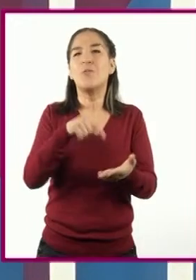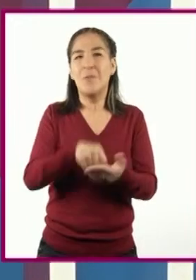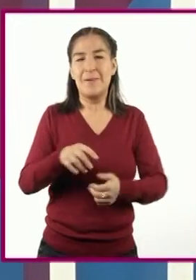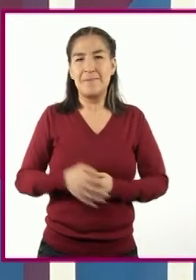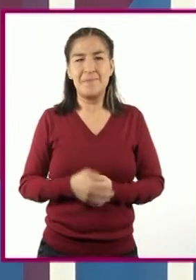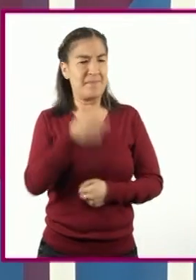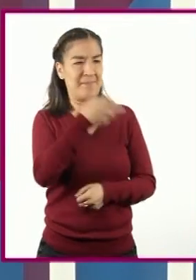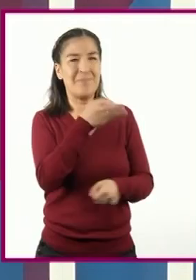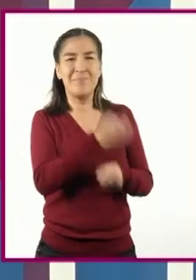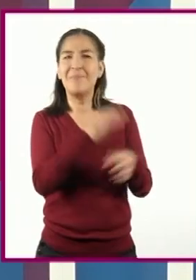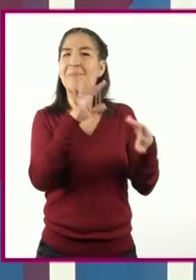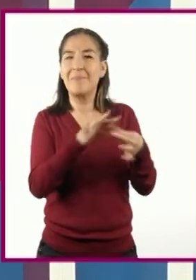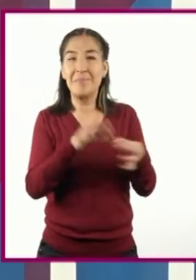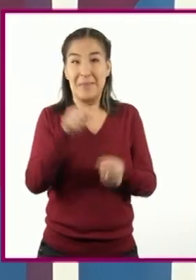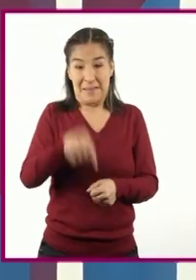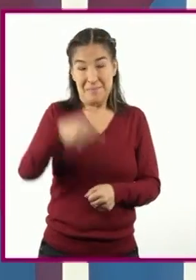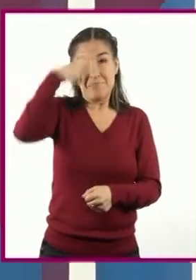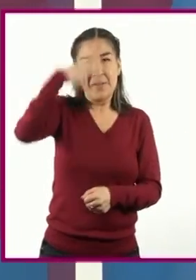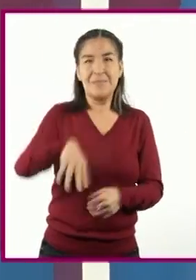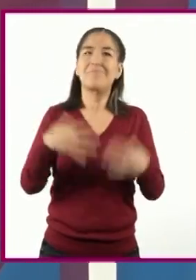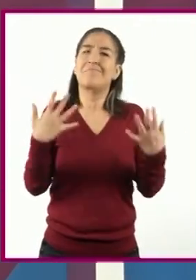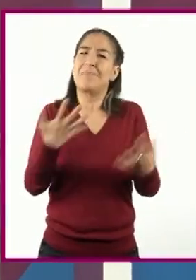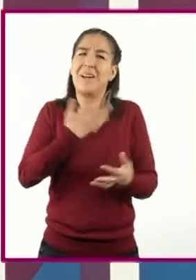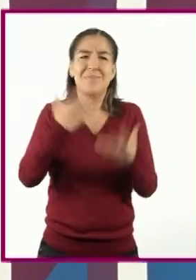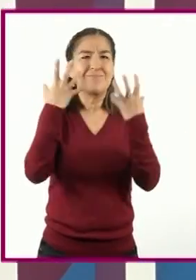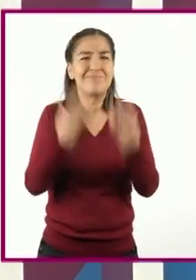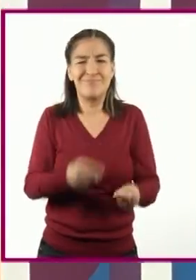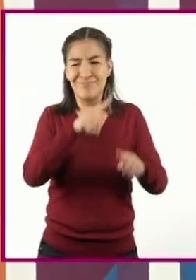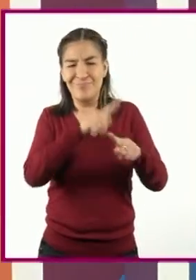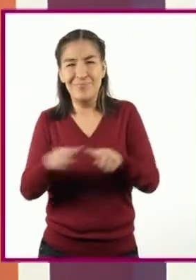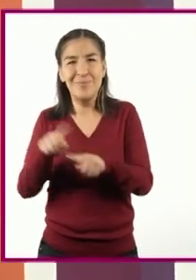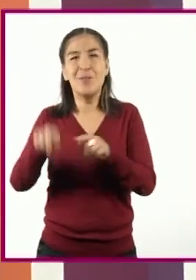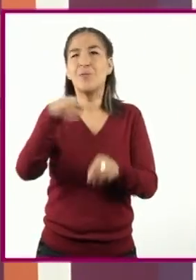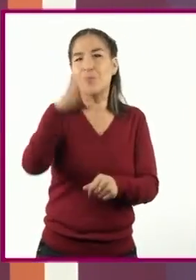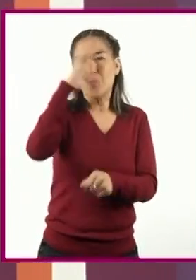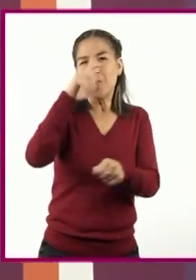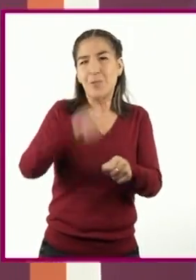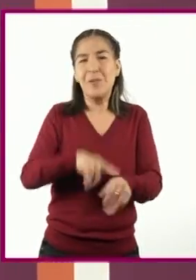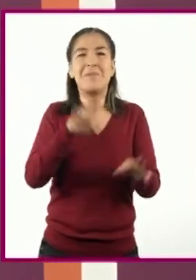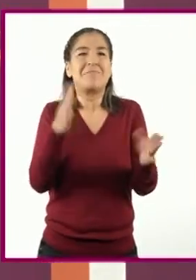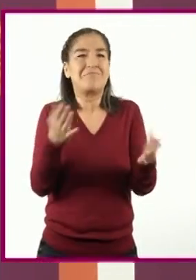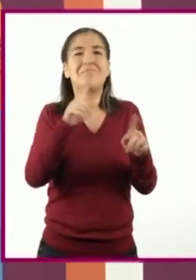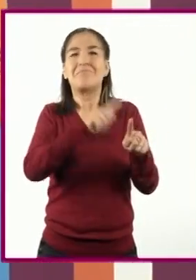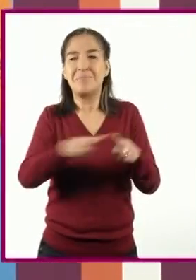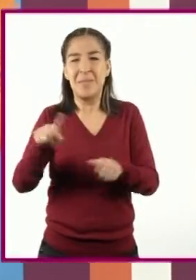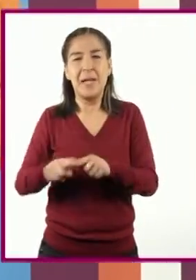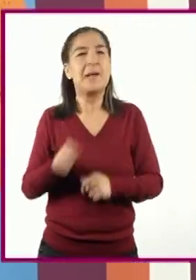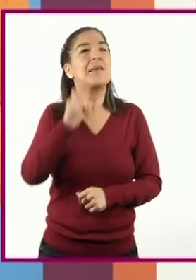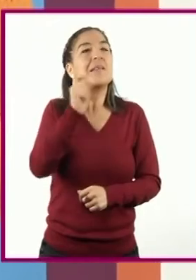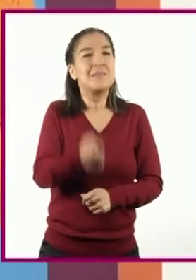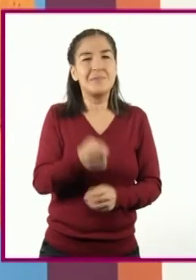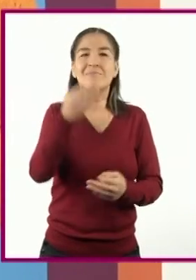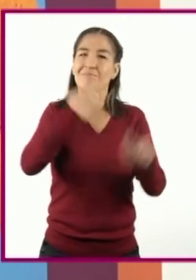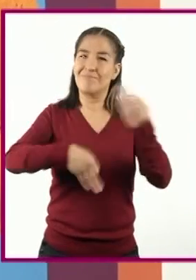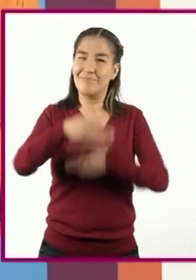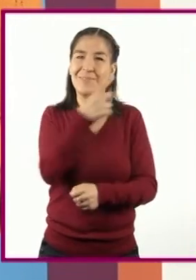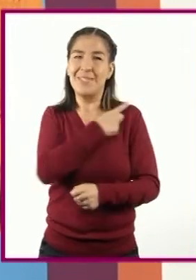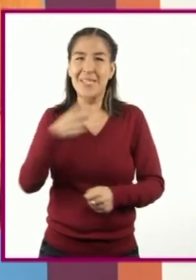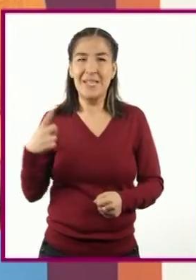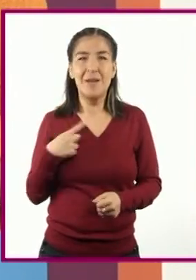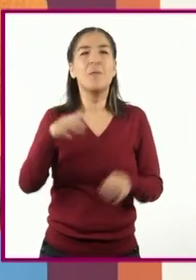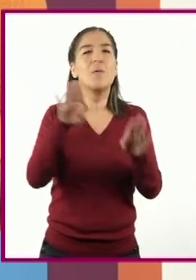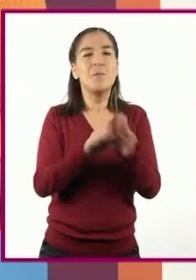duda, nuestro país tiene riqueza cultural inimaginable. Es tarea de todas y